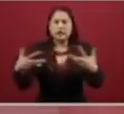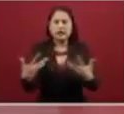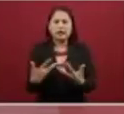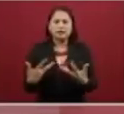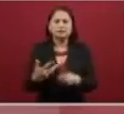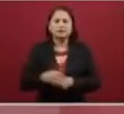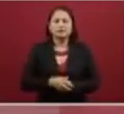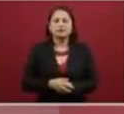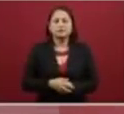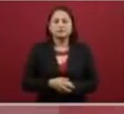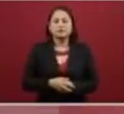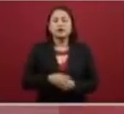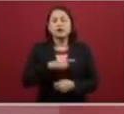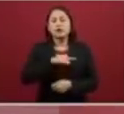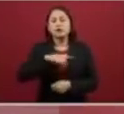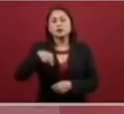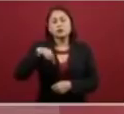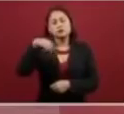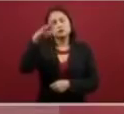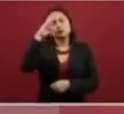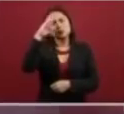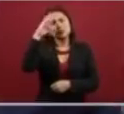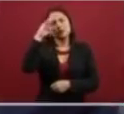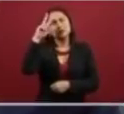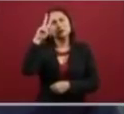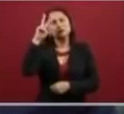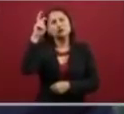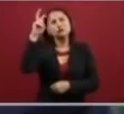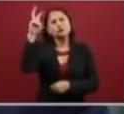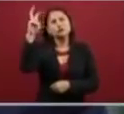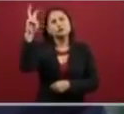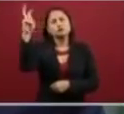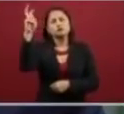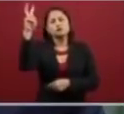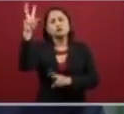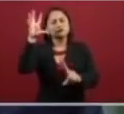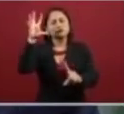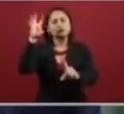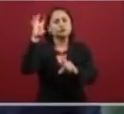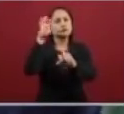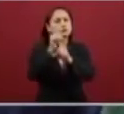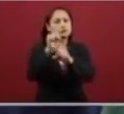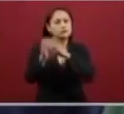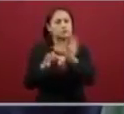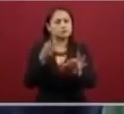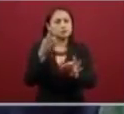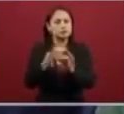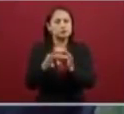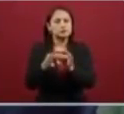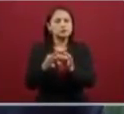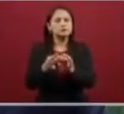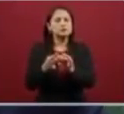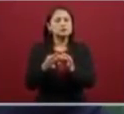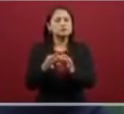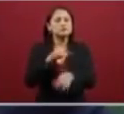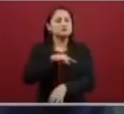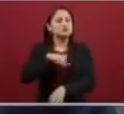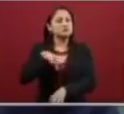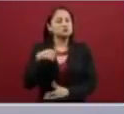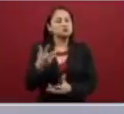que se convierta en realidad, un sueño que queremos que se convierta en realidad.